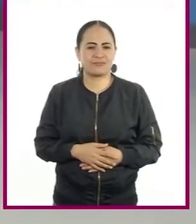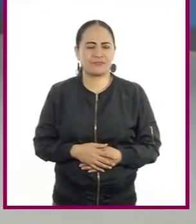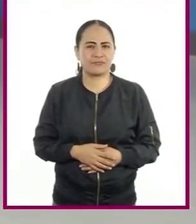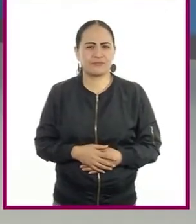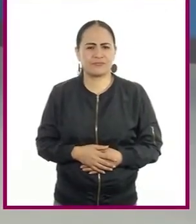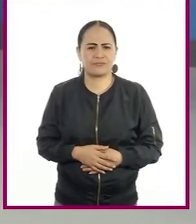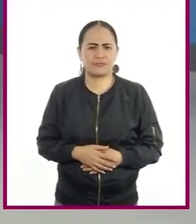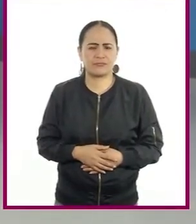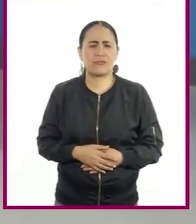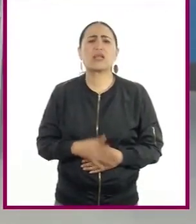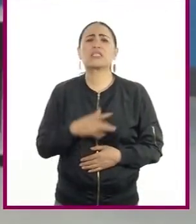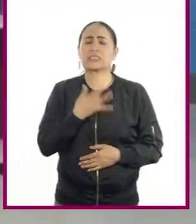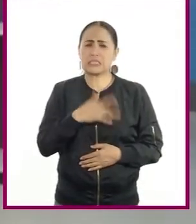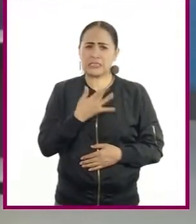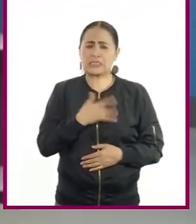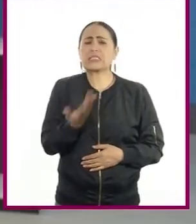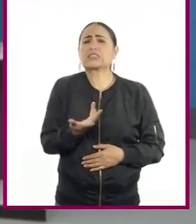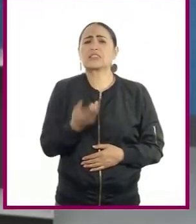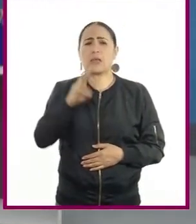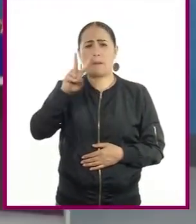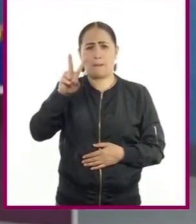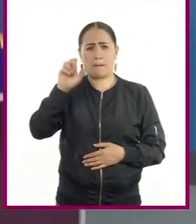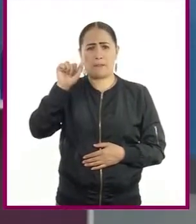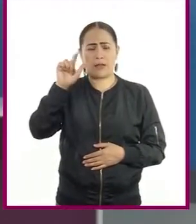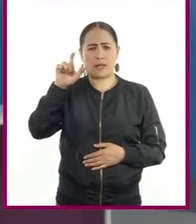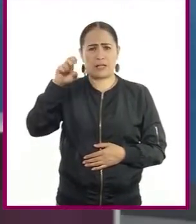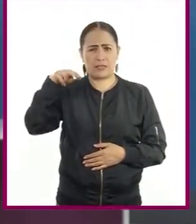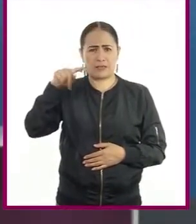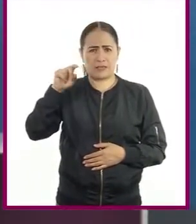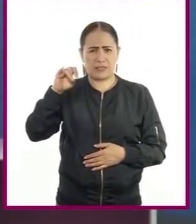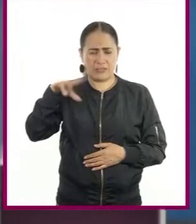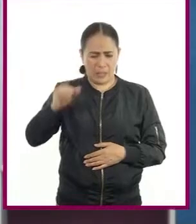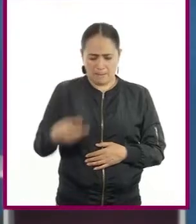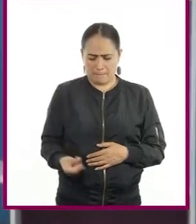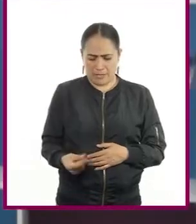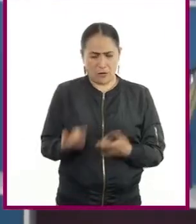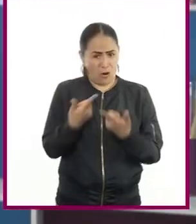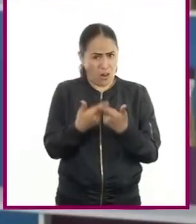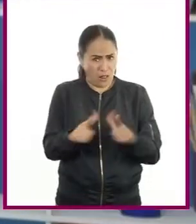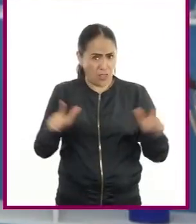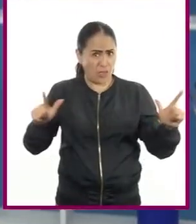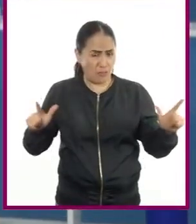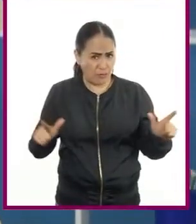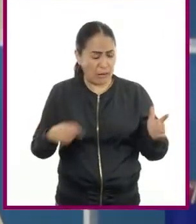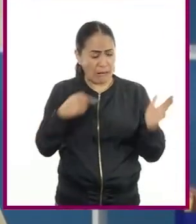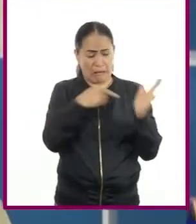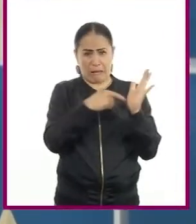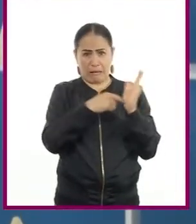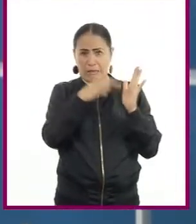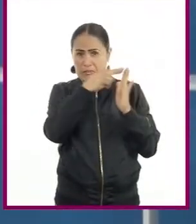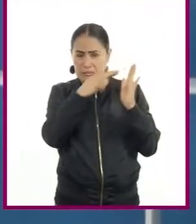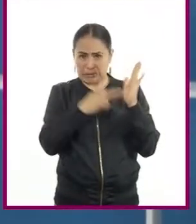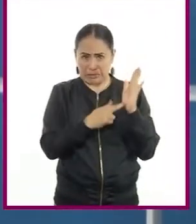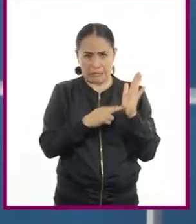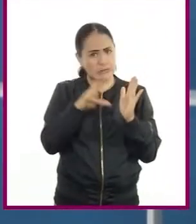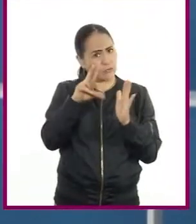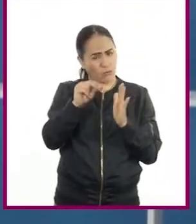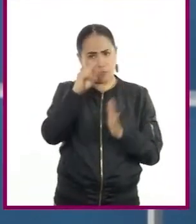¿Les parece correcto que Valentina haya dejado libre a su perro en el parque a pesar de saber que no